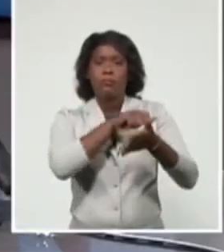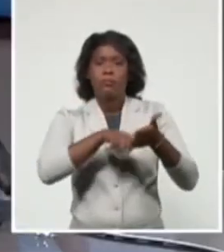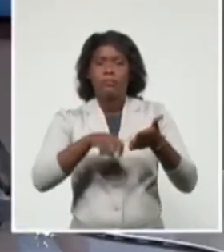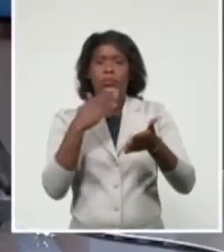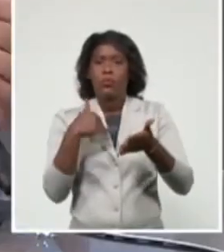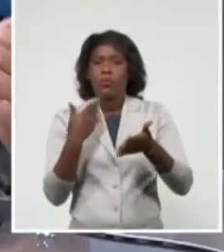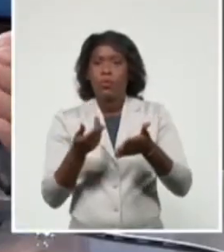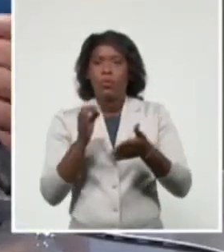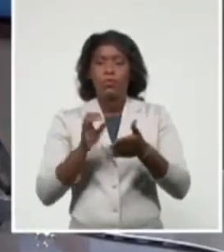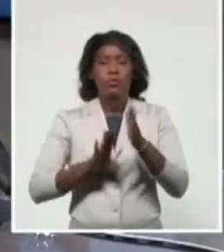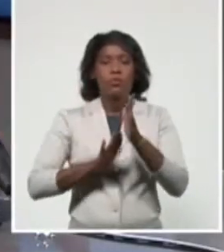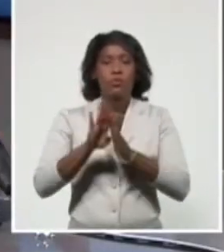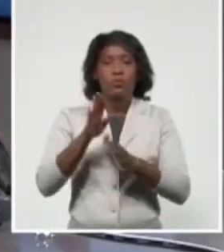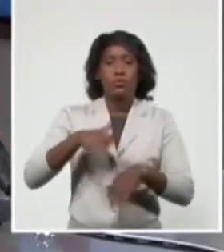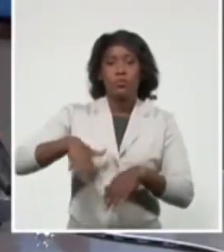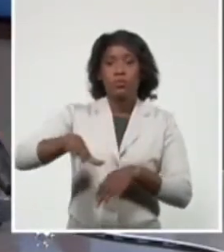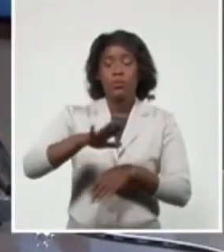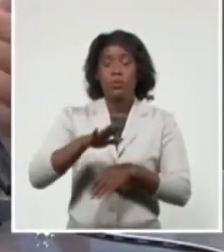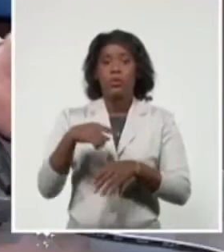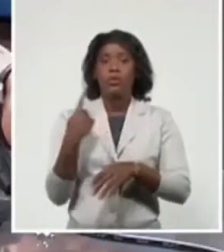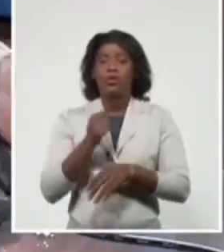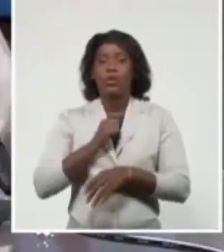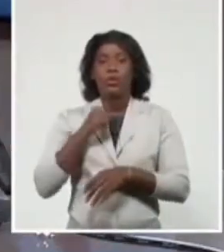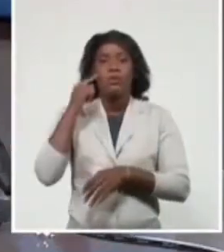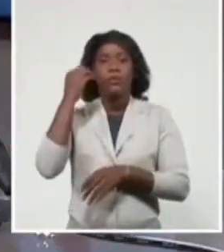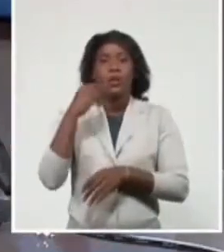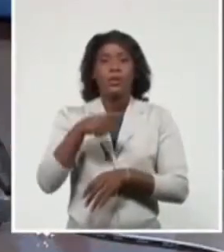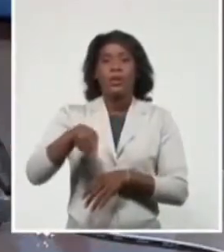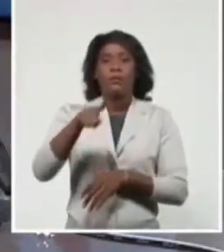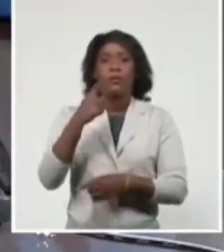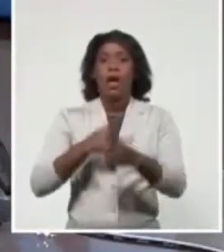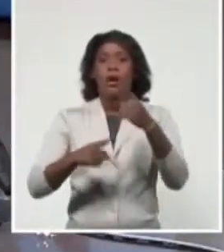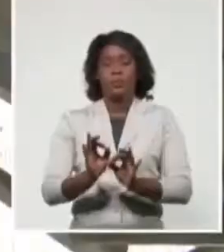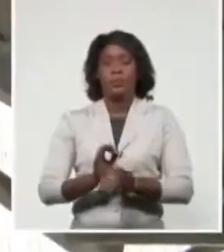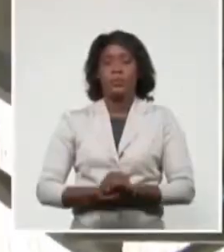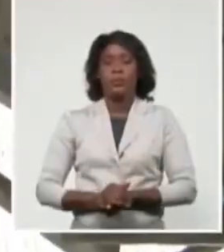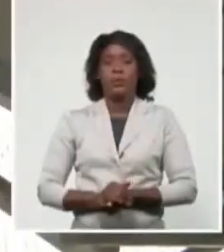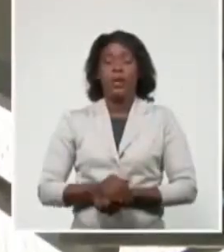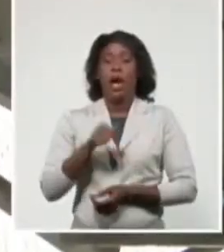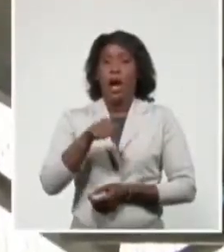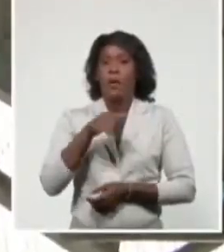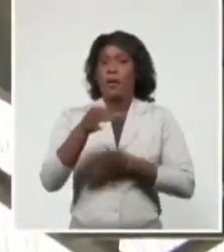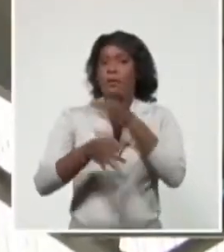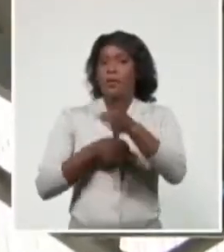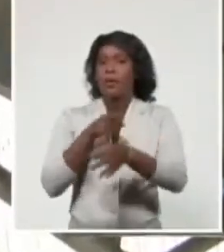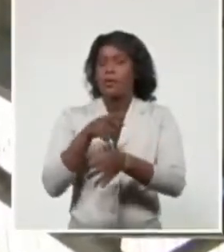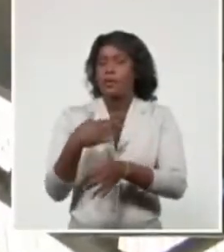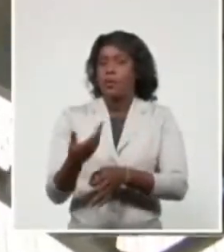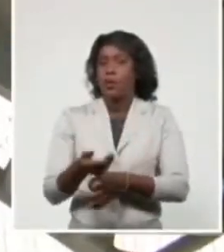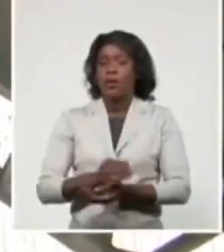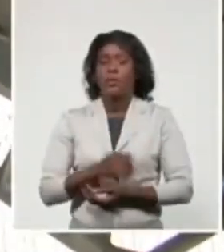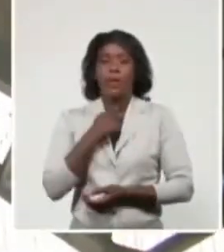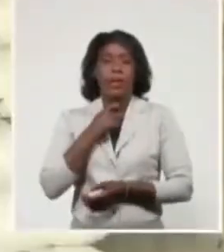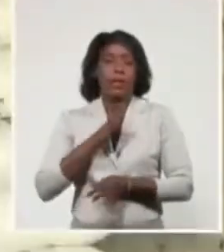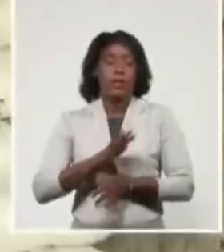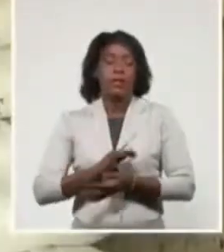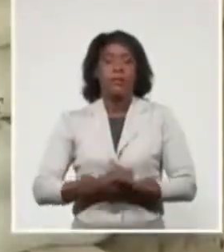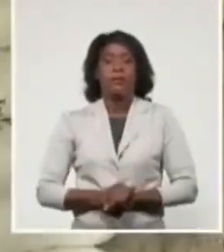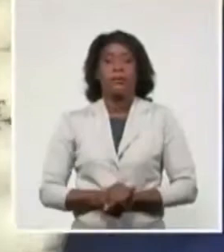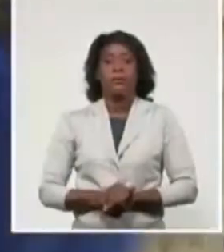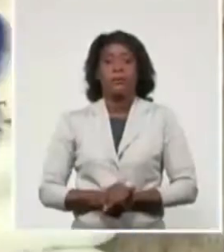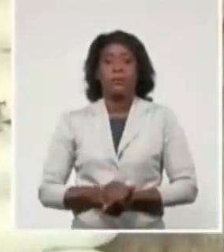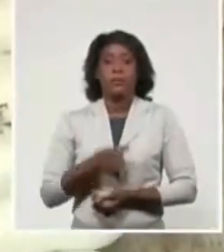pretendiendo buscar una variable donde ganen más lo que más aportan. Si usted gana hoy